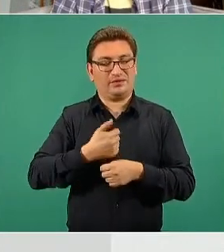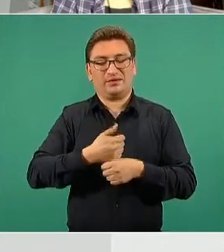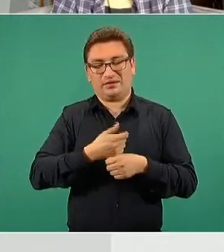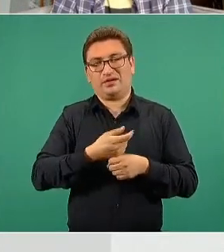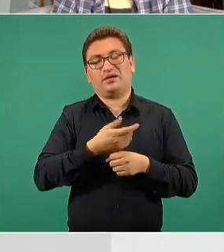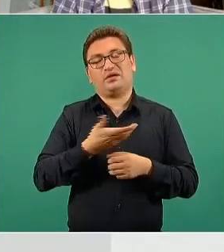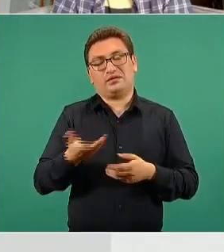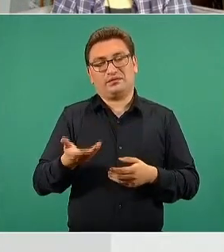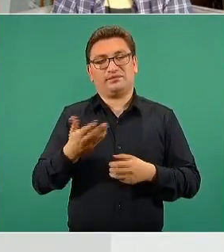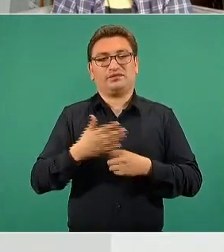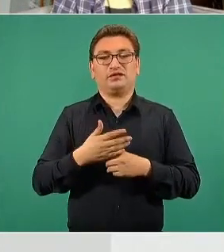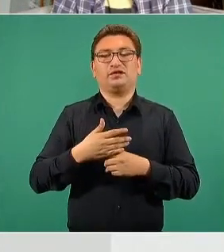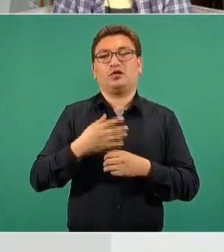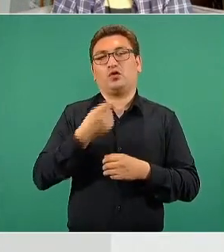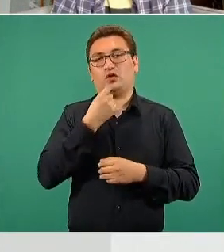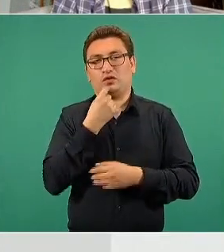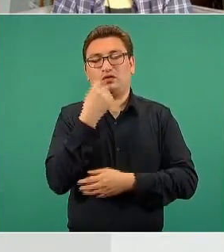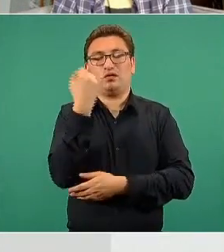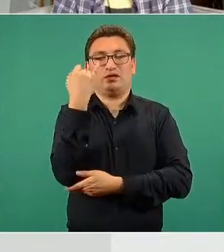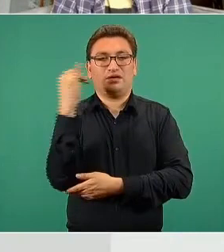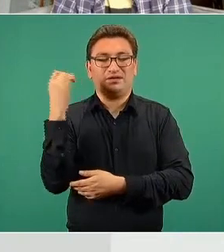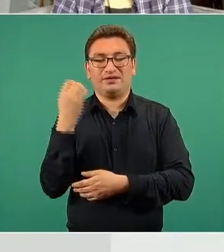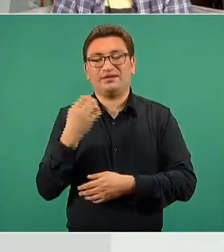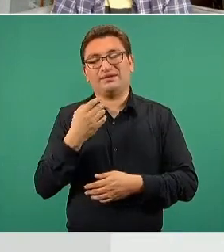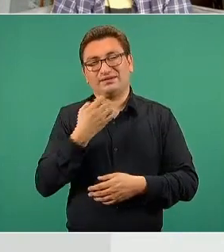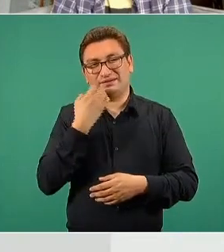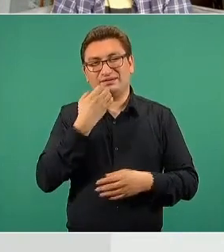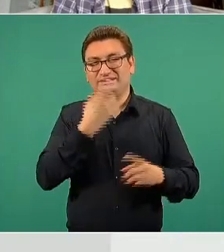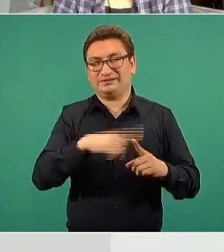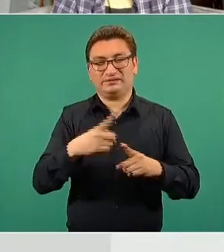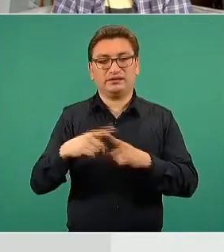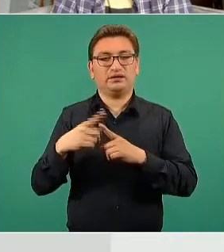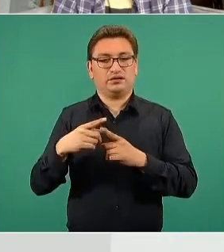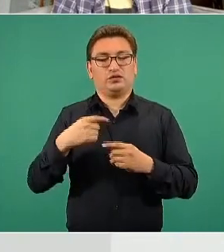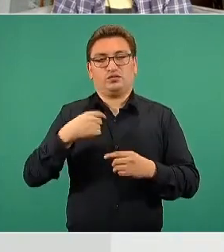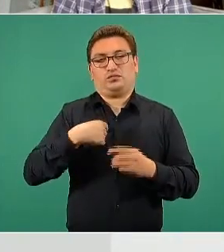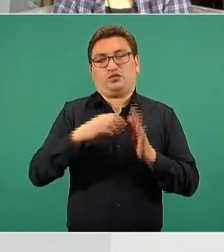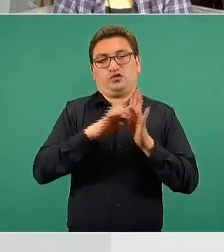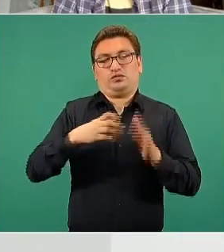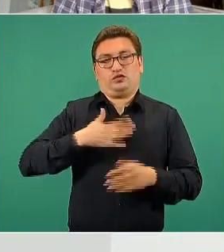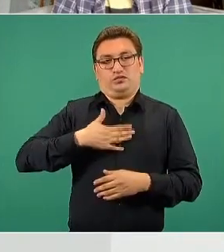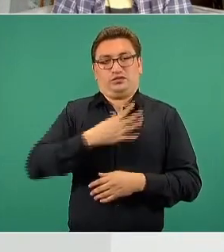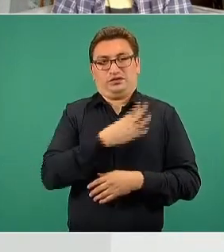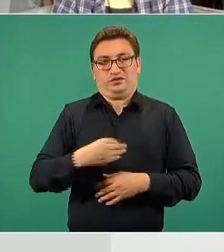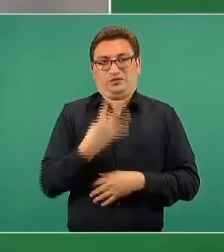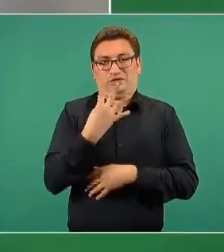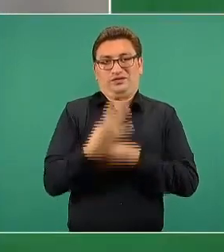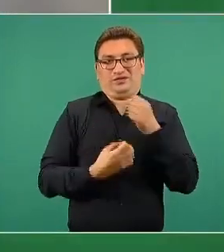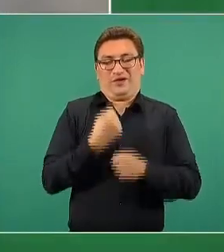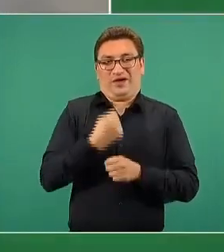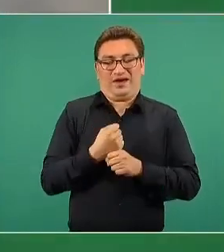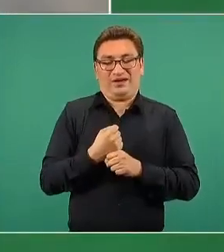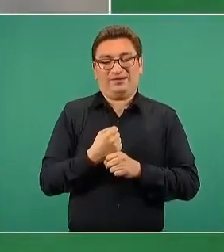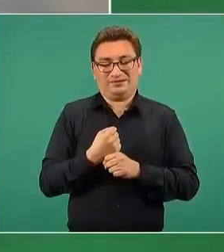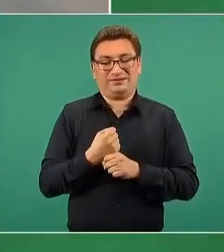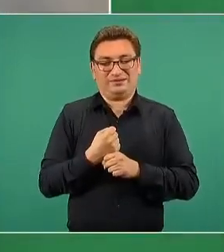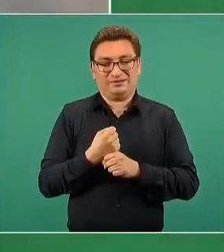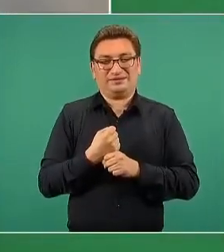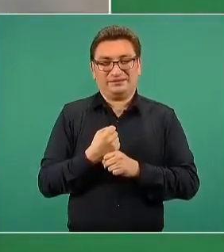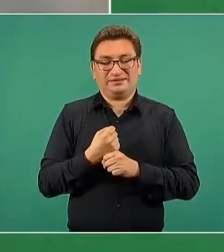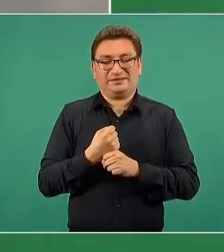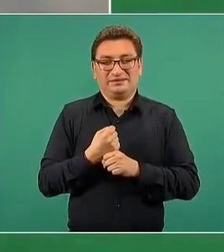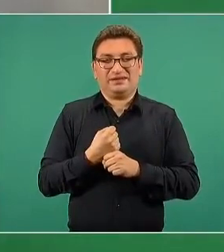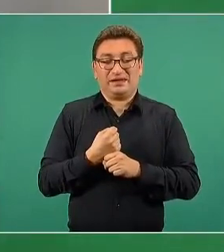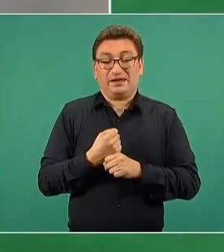y de preescolar. Particularmente, yo tengo un hijo de 4 años que